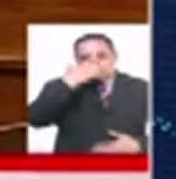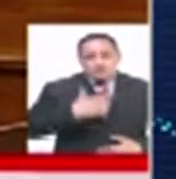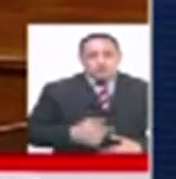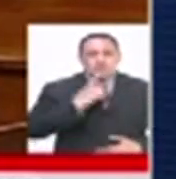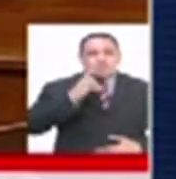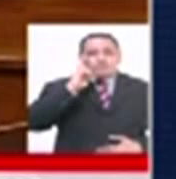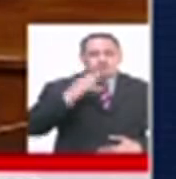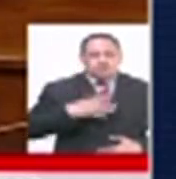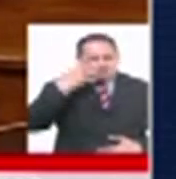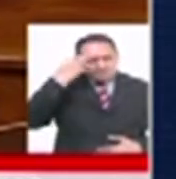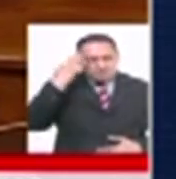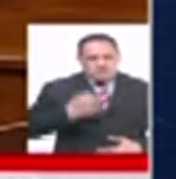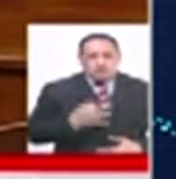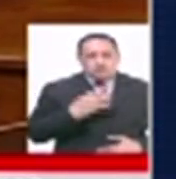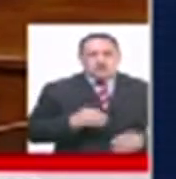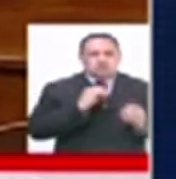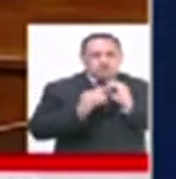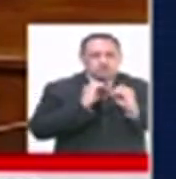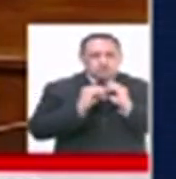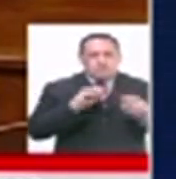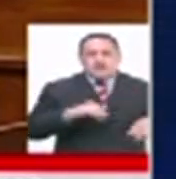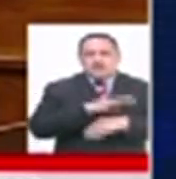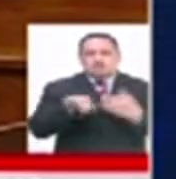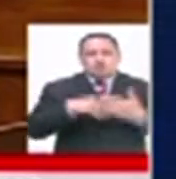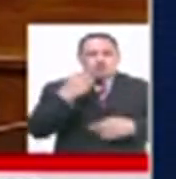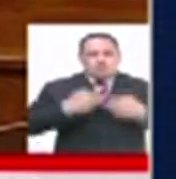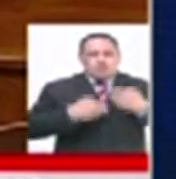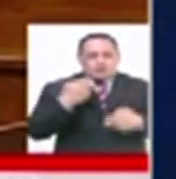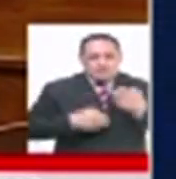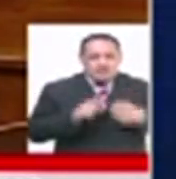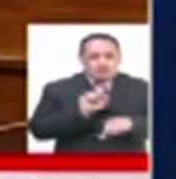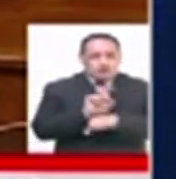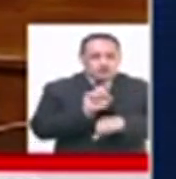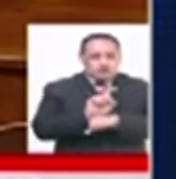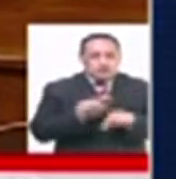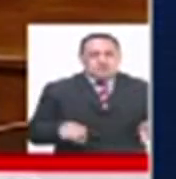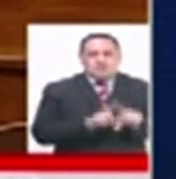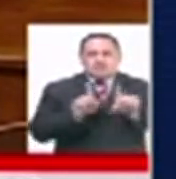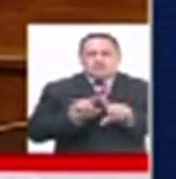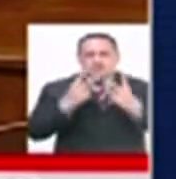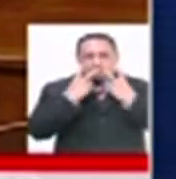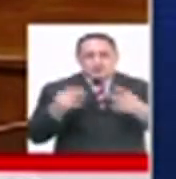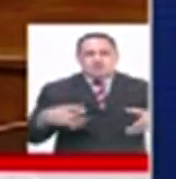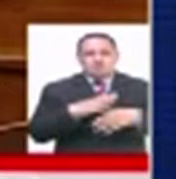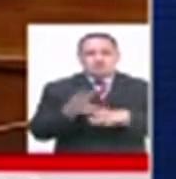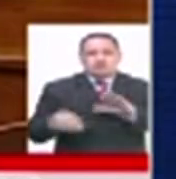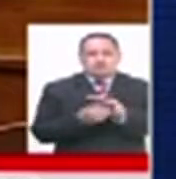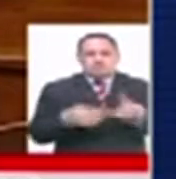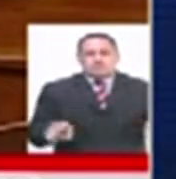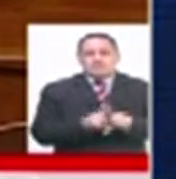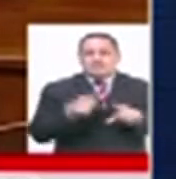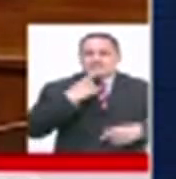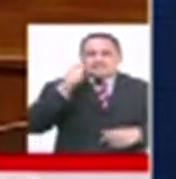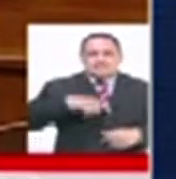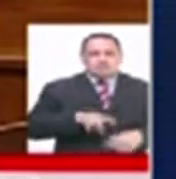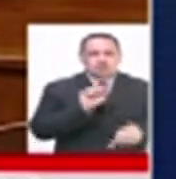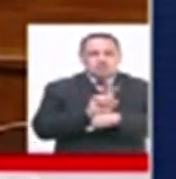admisión de la moción de vacancia se daría aún por la tarde, ¿no? Teniendo en cuenta de que este debate de interpelación tiene